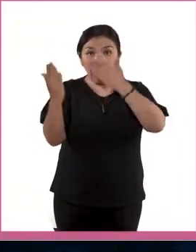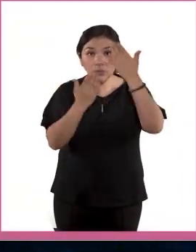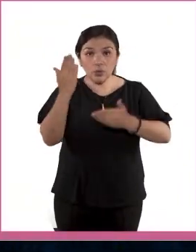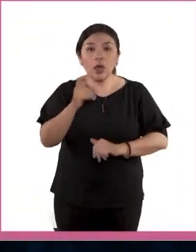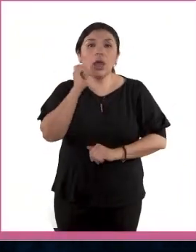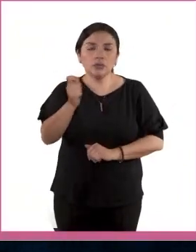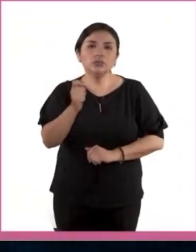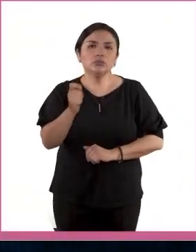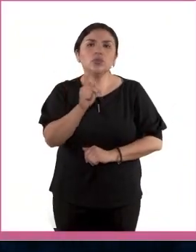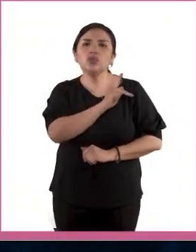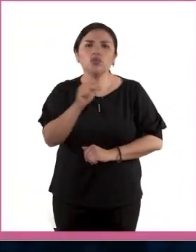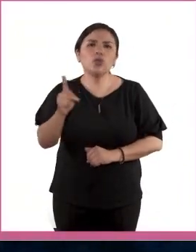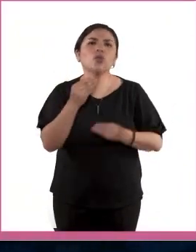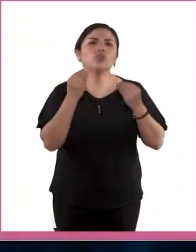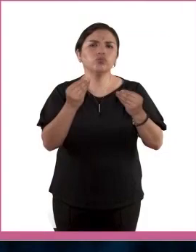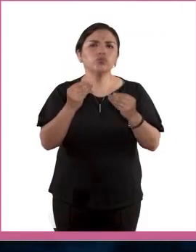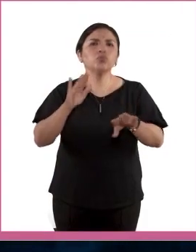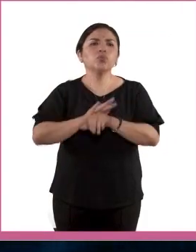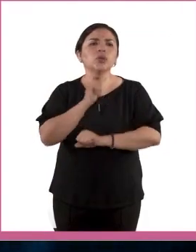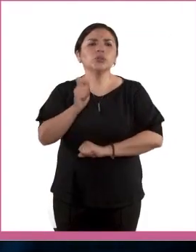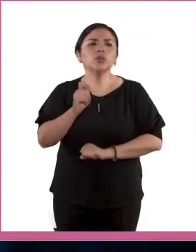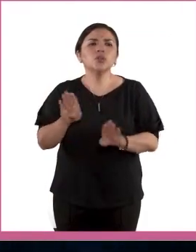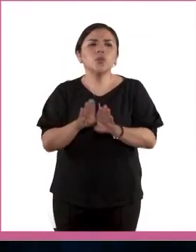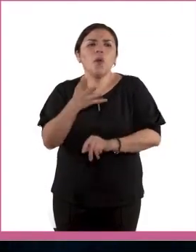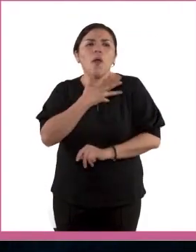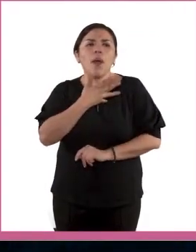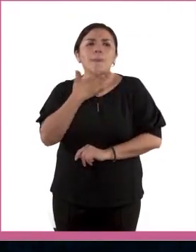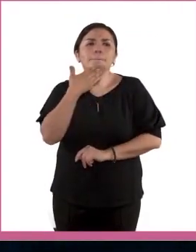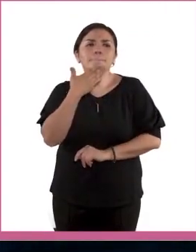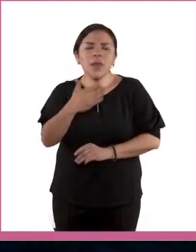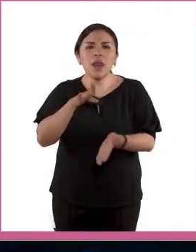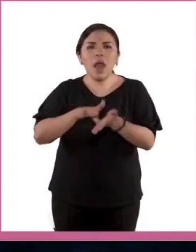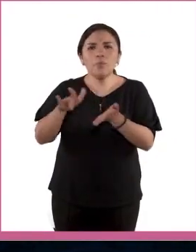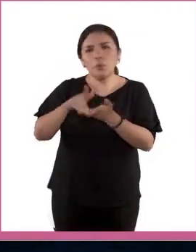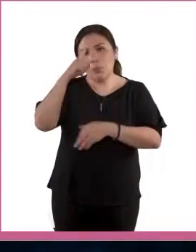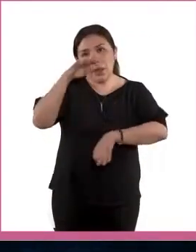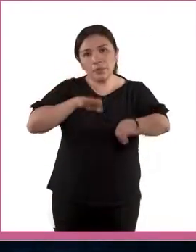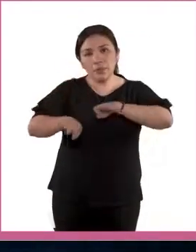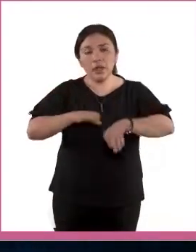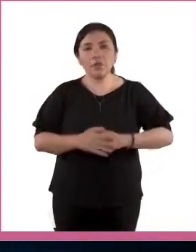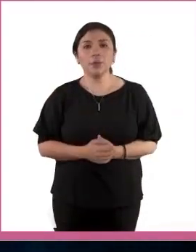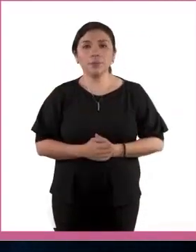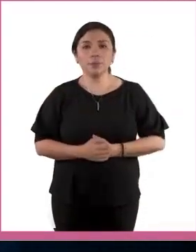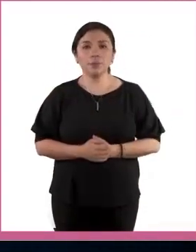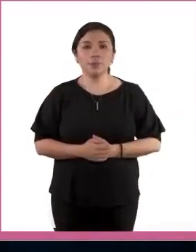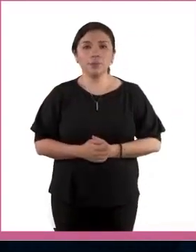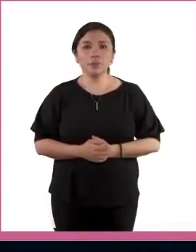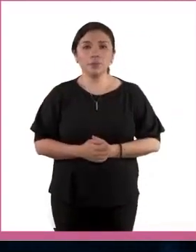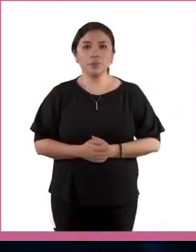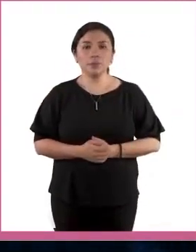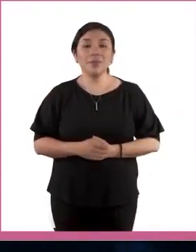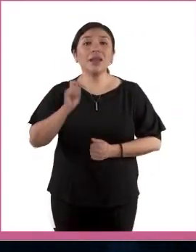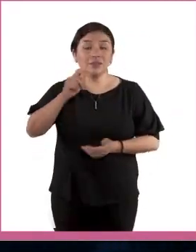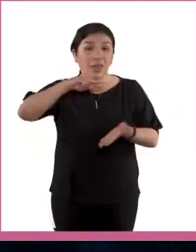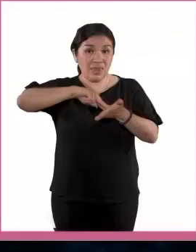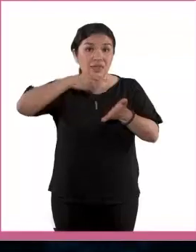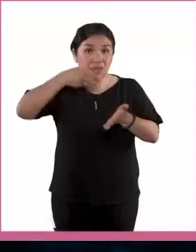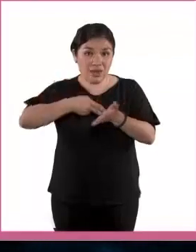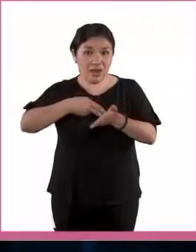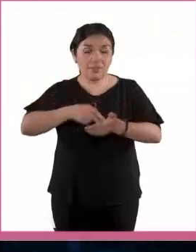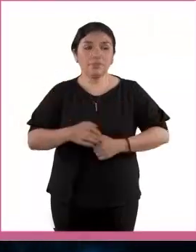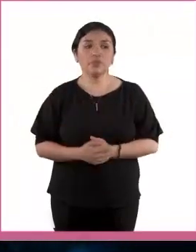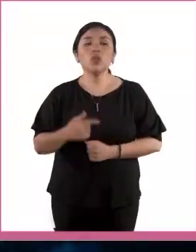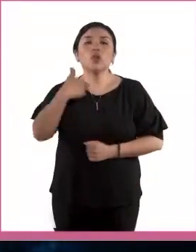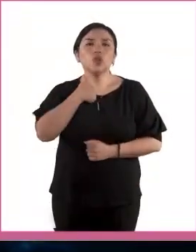estudiar son unas buenas opciones porque a mí me gusta y aparte tienen buena oportunidad de trabajo. Prepararme en el área de las ingenierías.